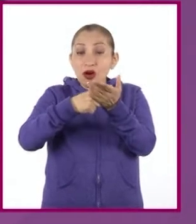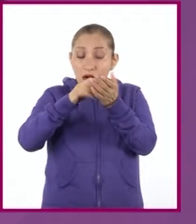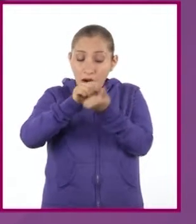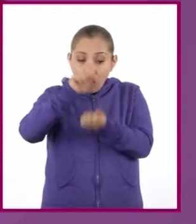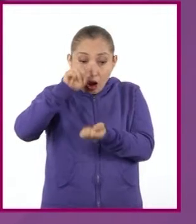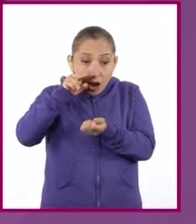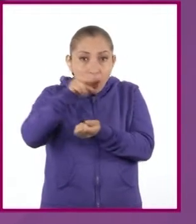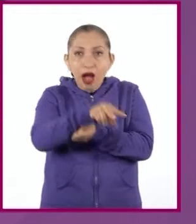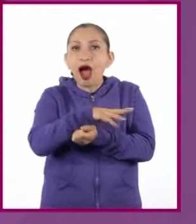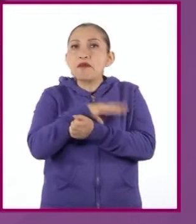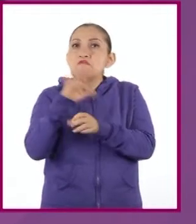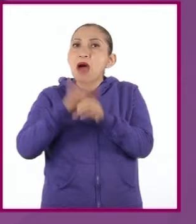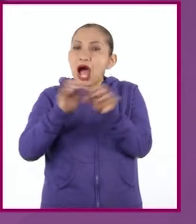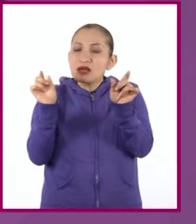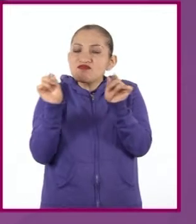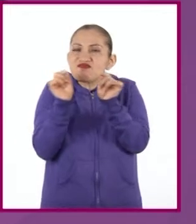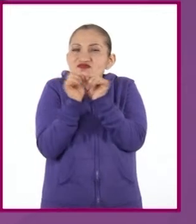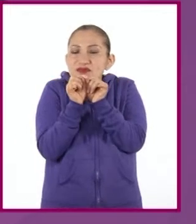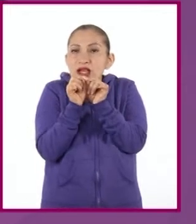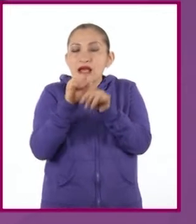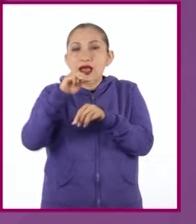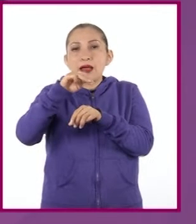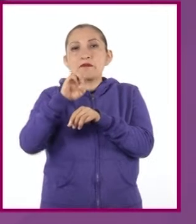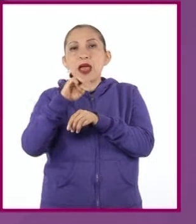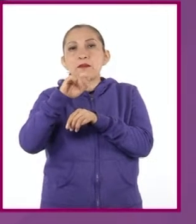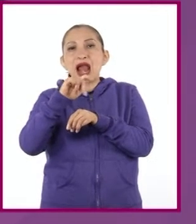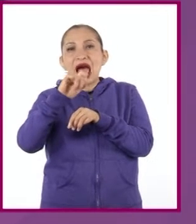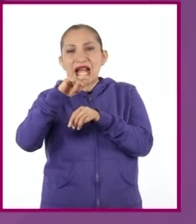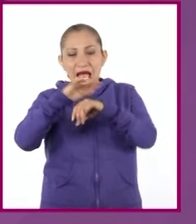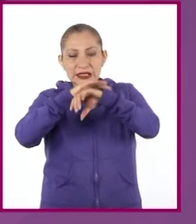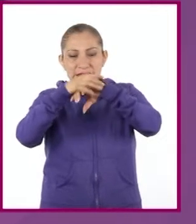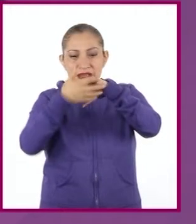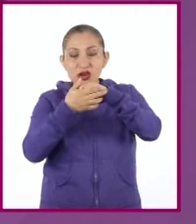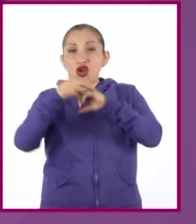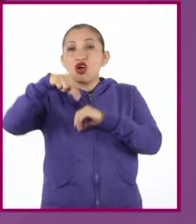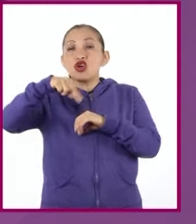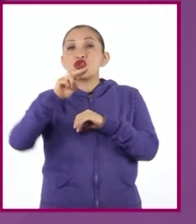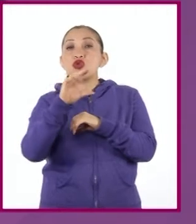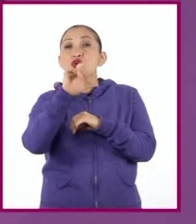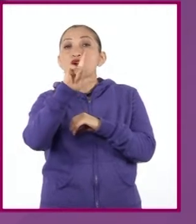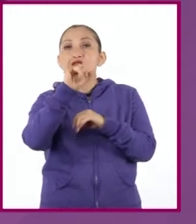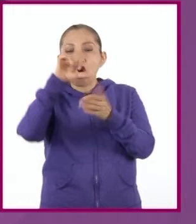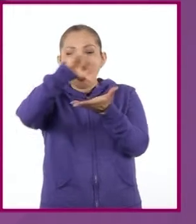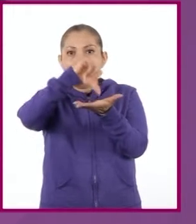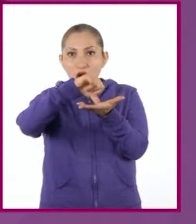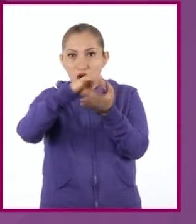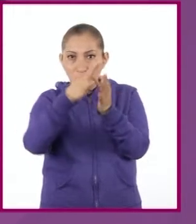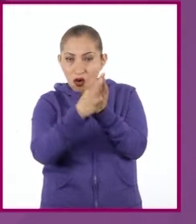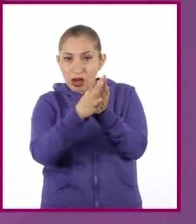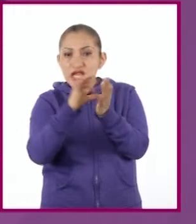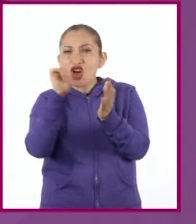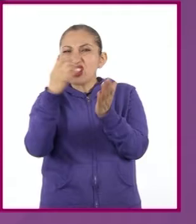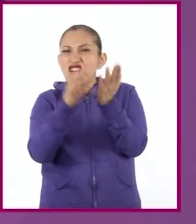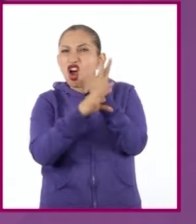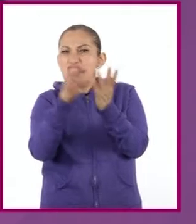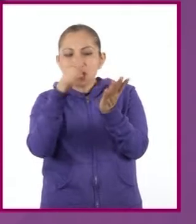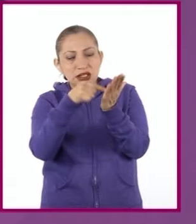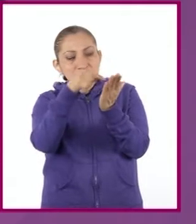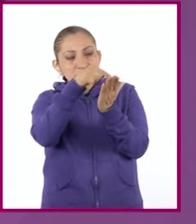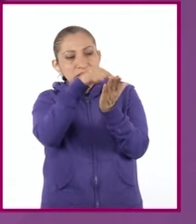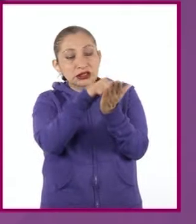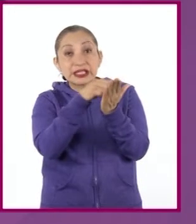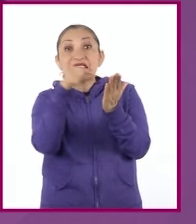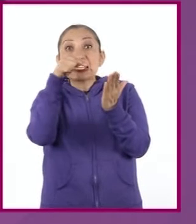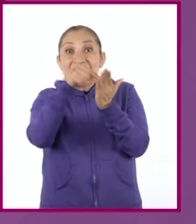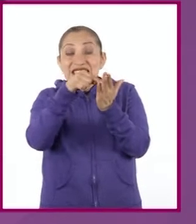por estructuras como las membranas, el núcleo y otros organelos, y estos también están formados por otras